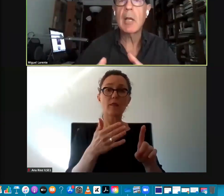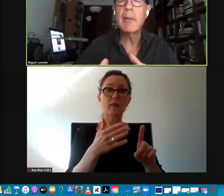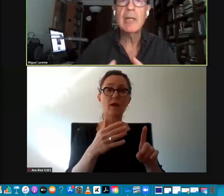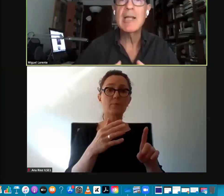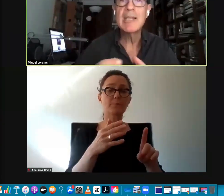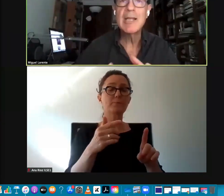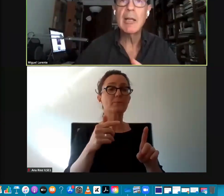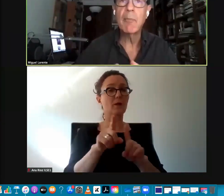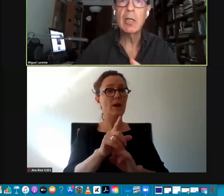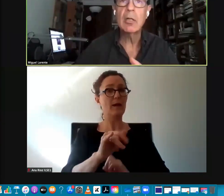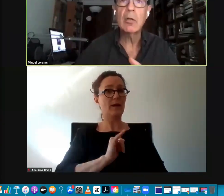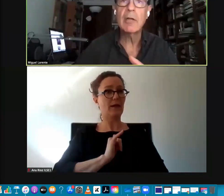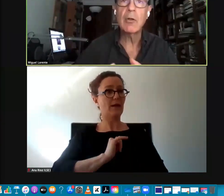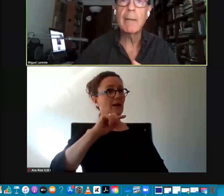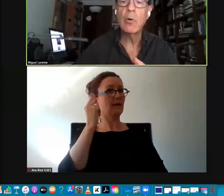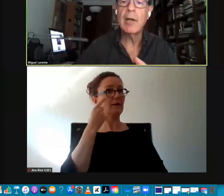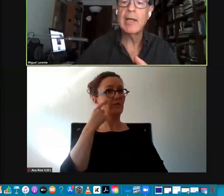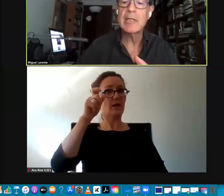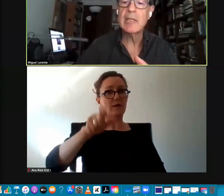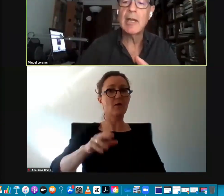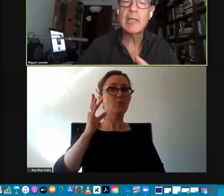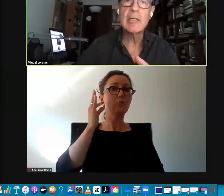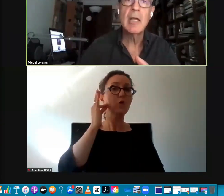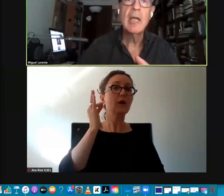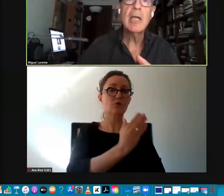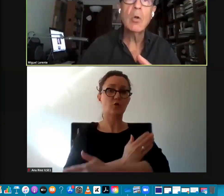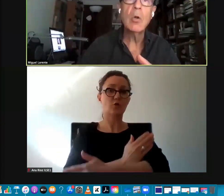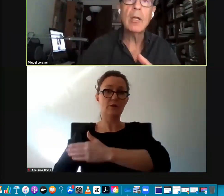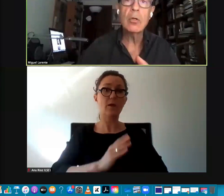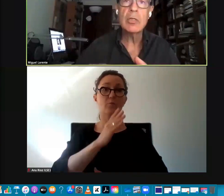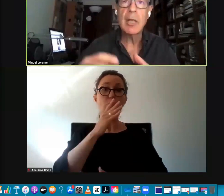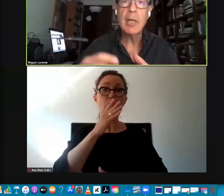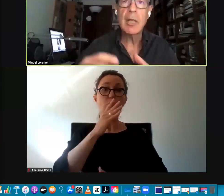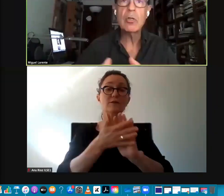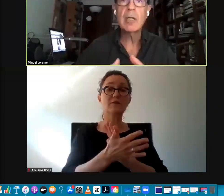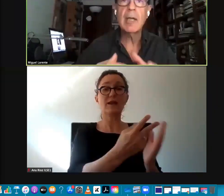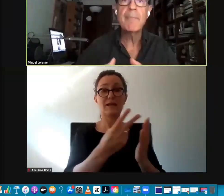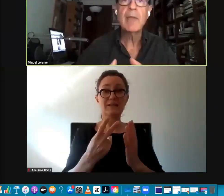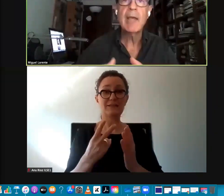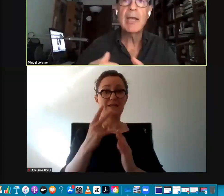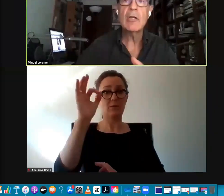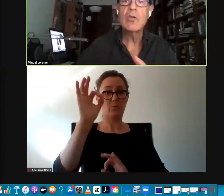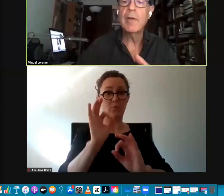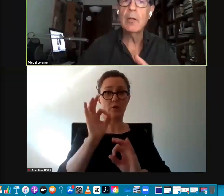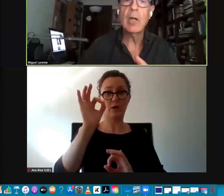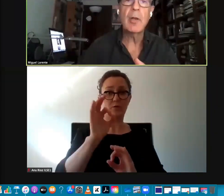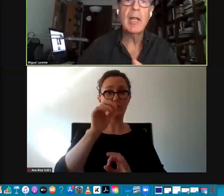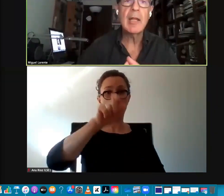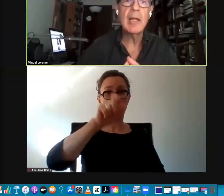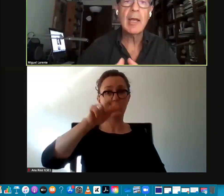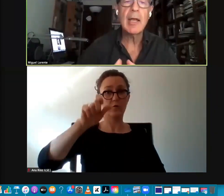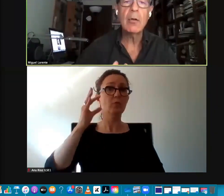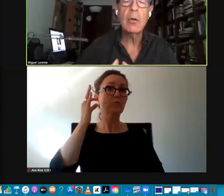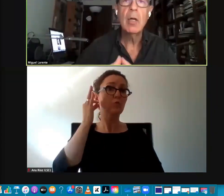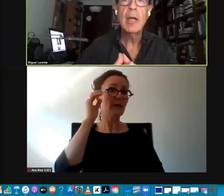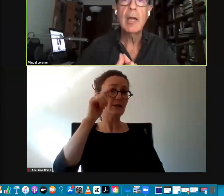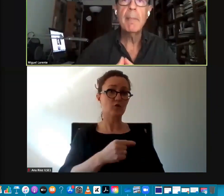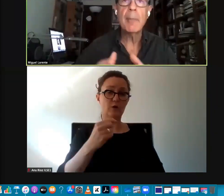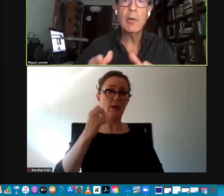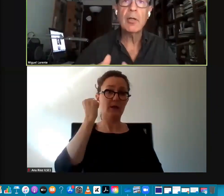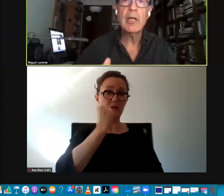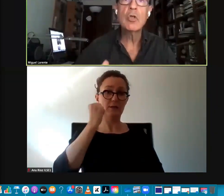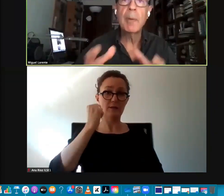representan aproximadamente el 7% de todas las mujeres asesinadas y cuando sabemos que están sufriendo la violencia de